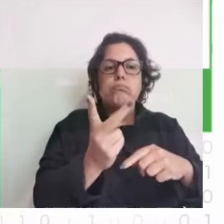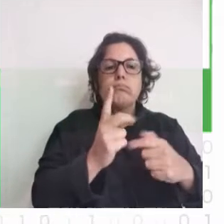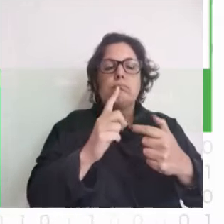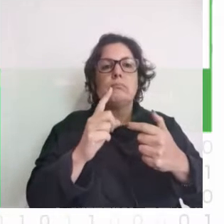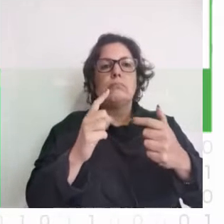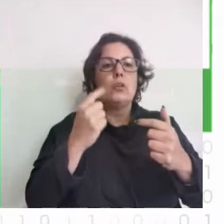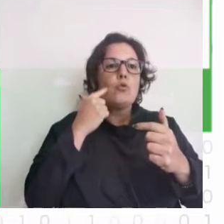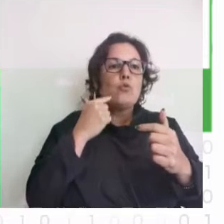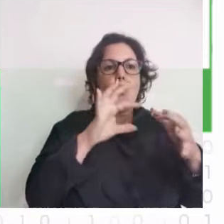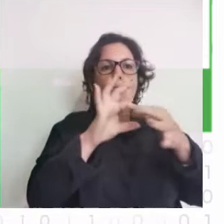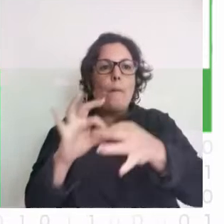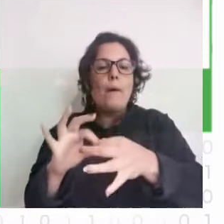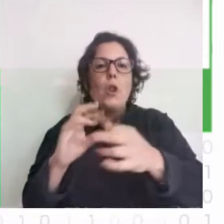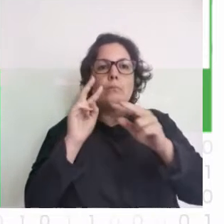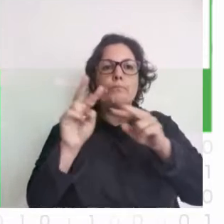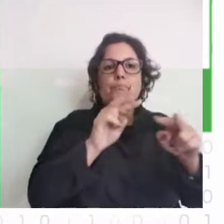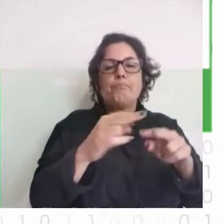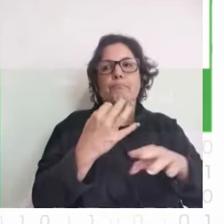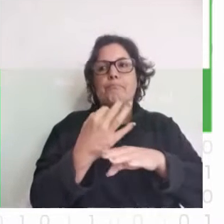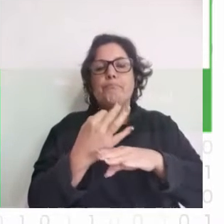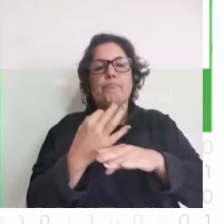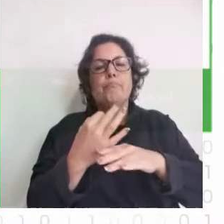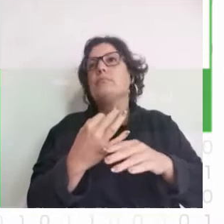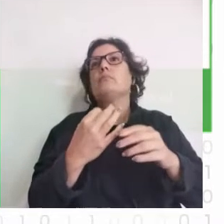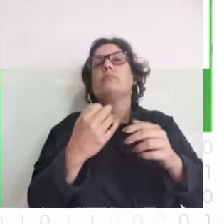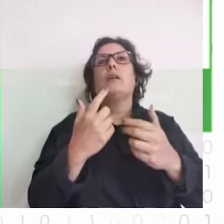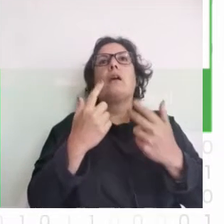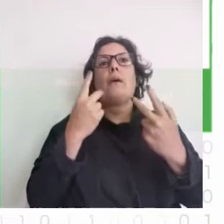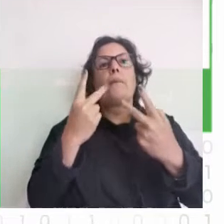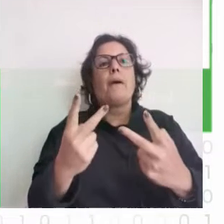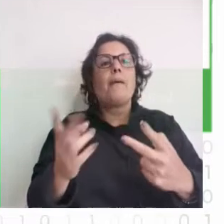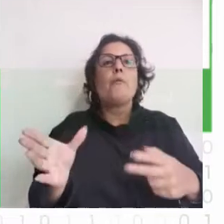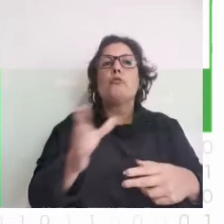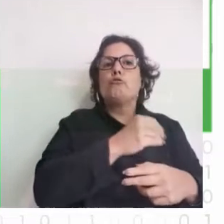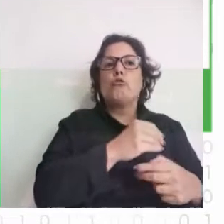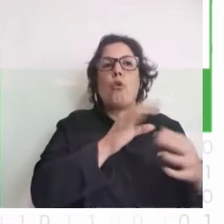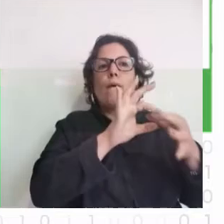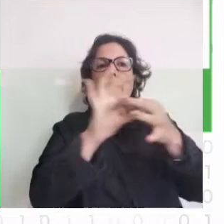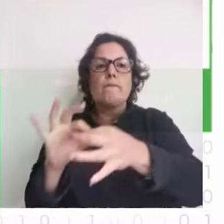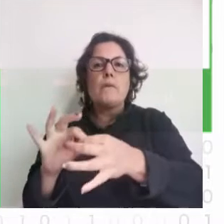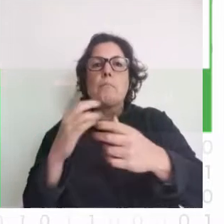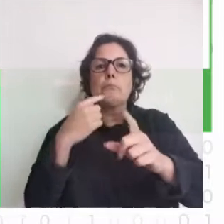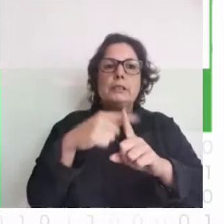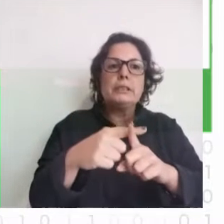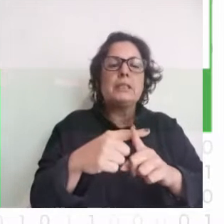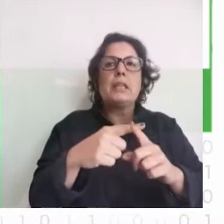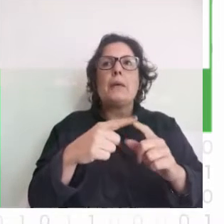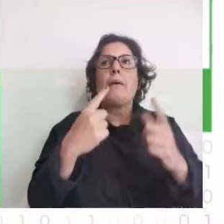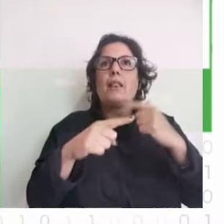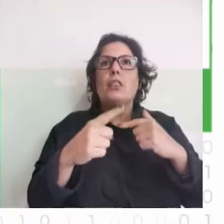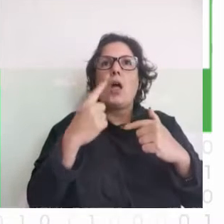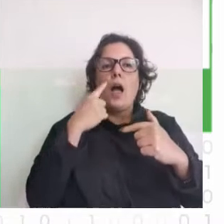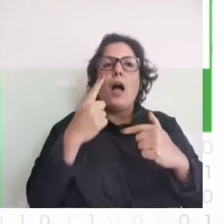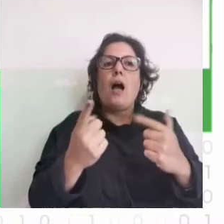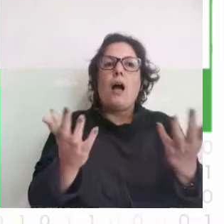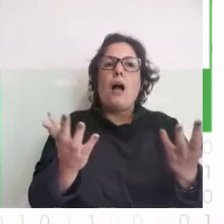de las pautas de observación de aula, donde visualizamos que todas las correlaciones son positivas, y esto nos hizo sentido en cuanto a que, bueno,